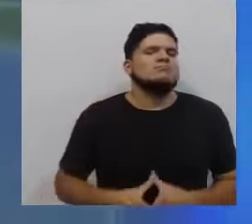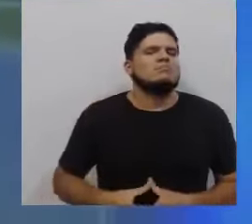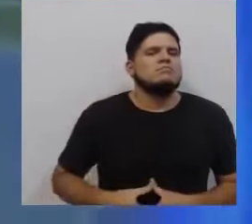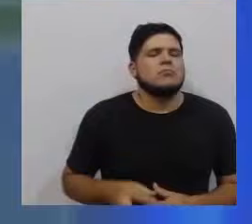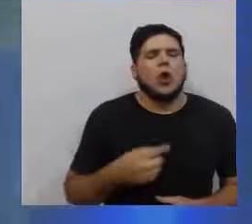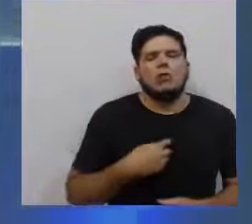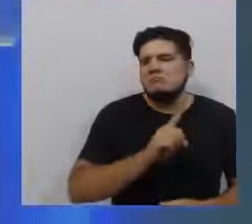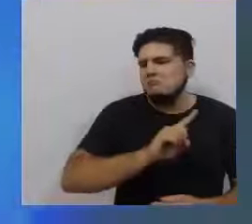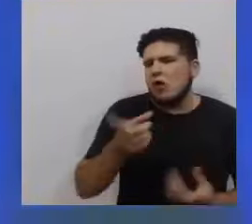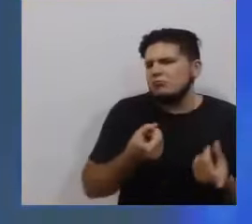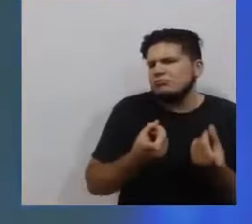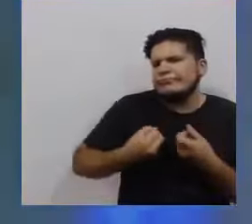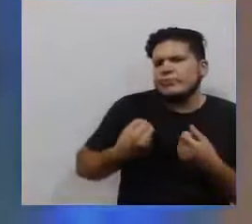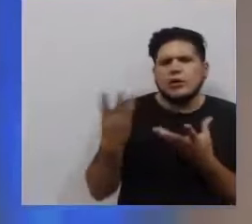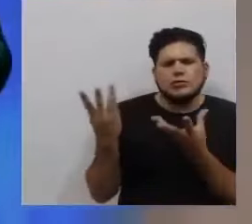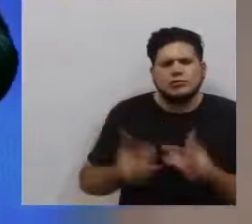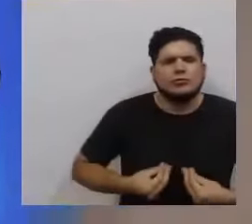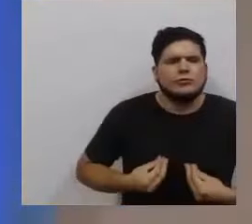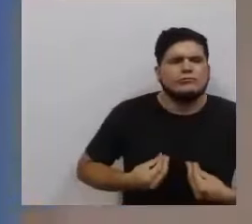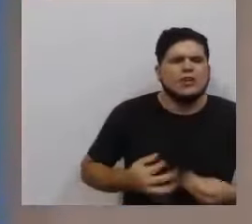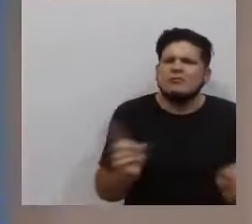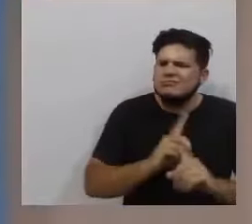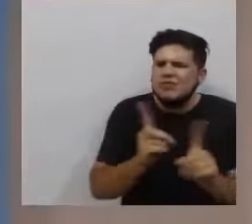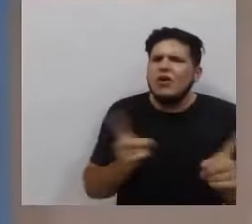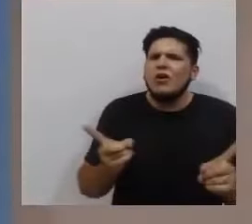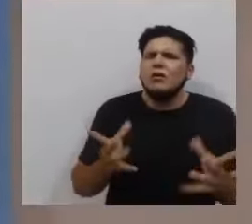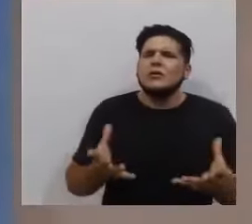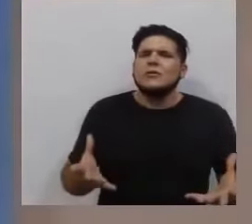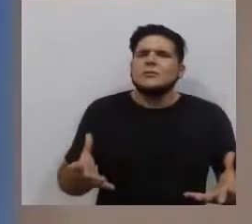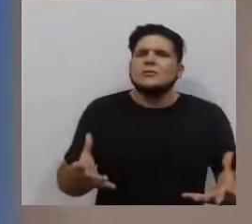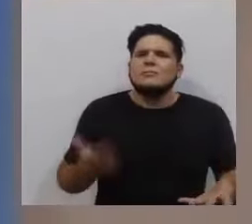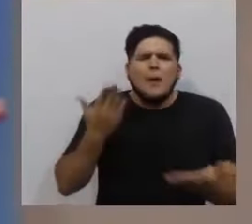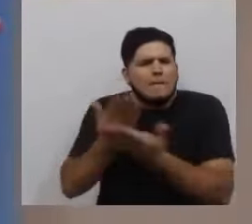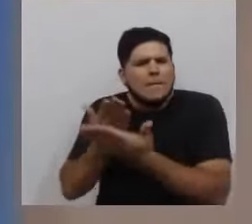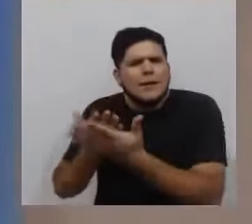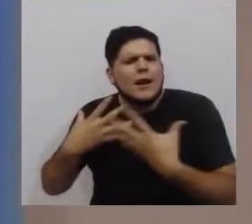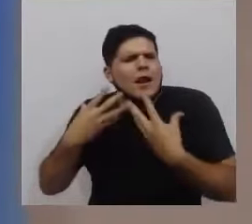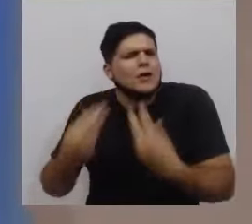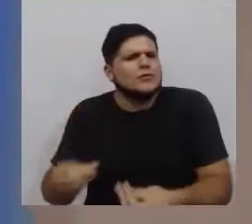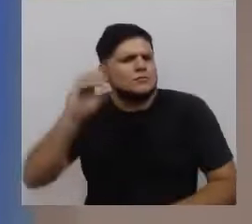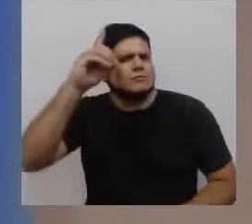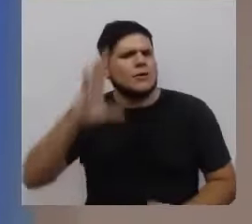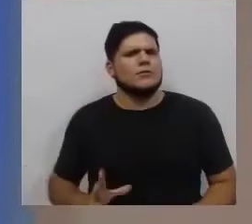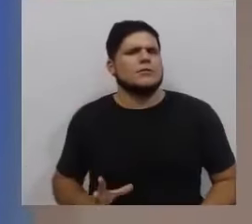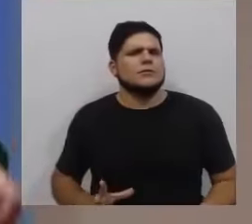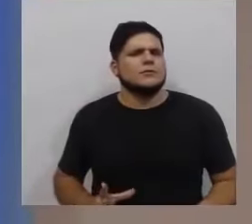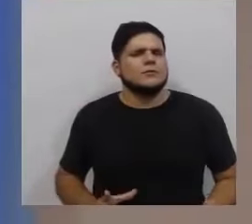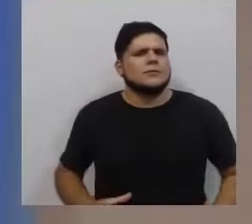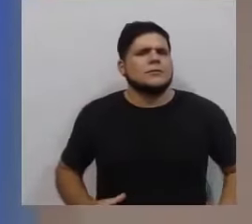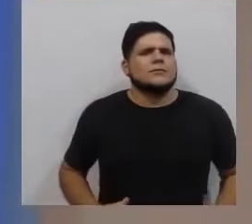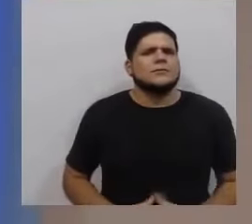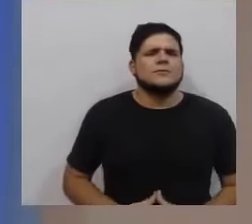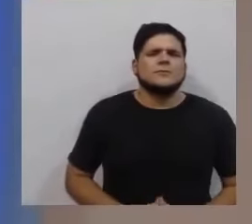ahora no se valió de esos nemías se valió por alguien que en la historia marcó su vida ese